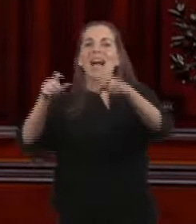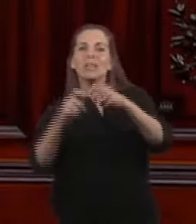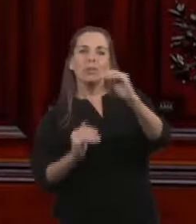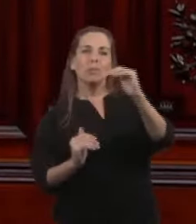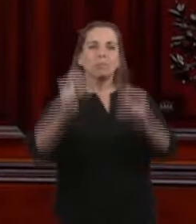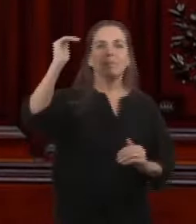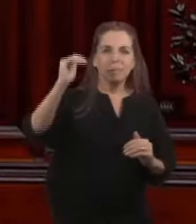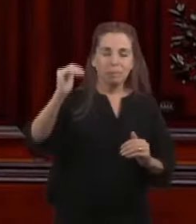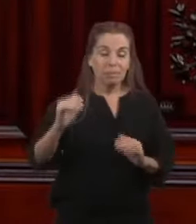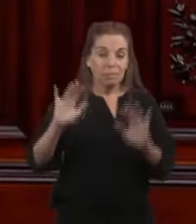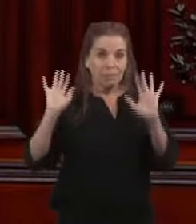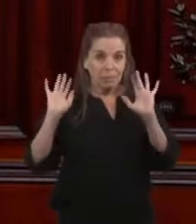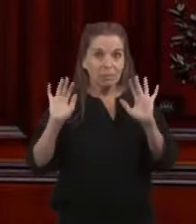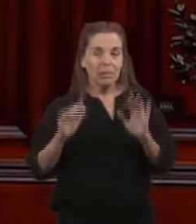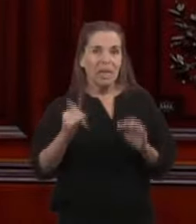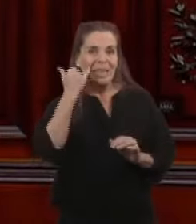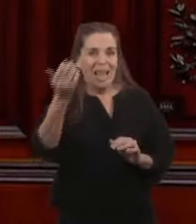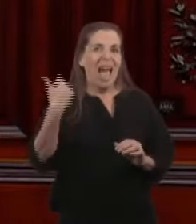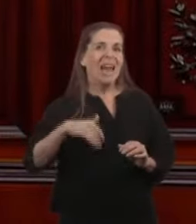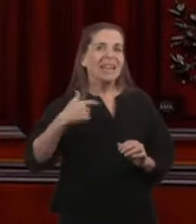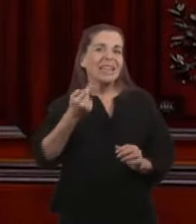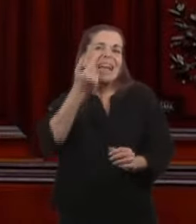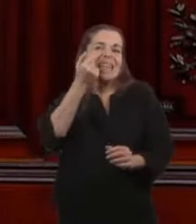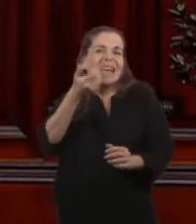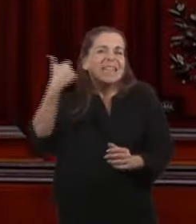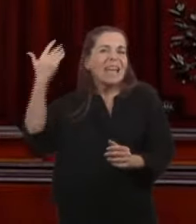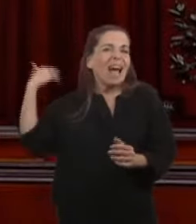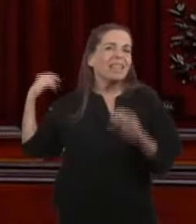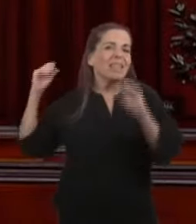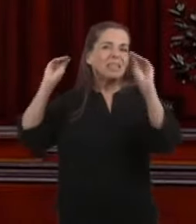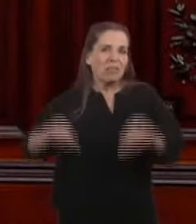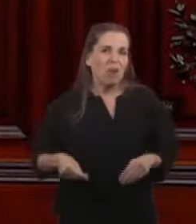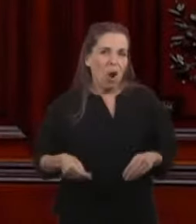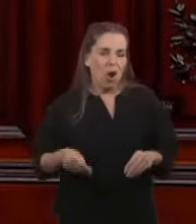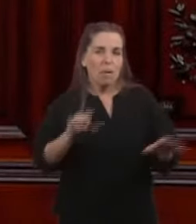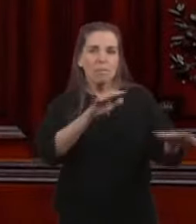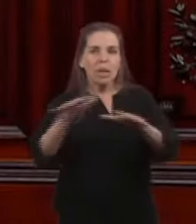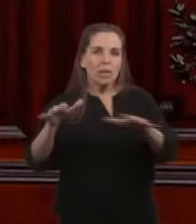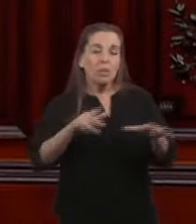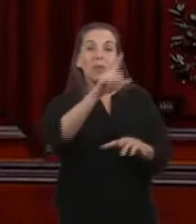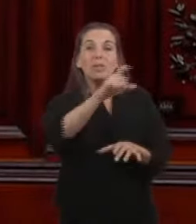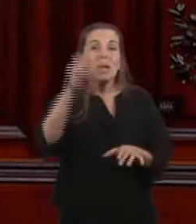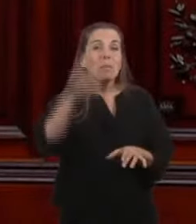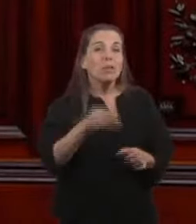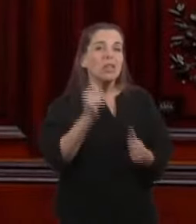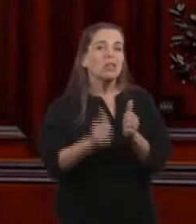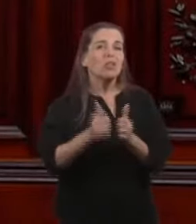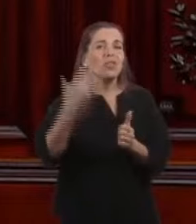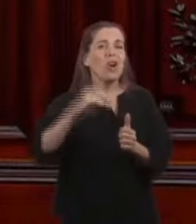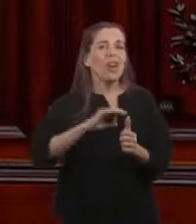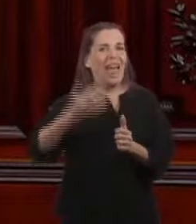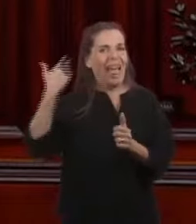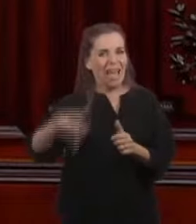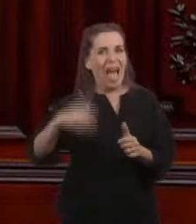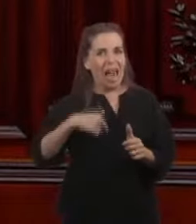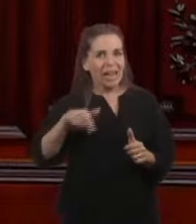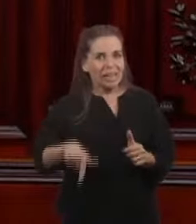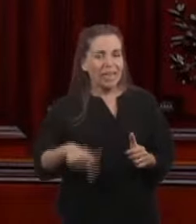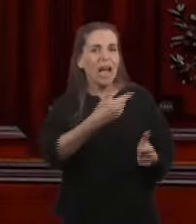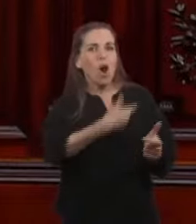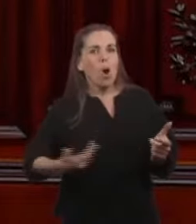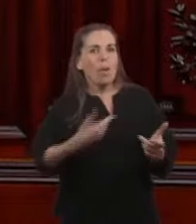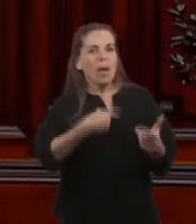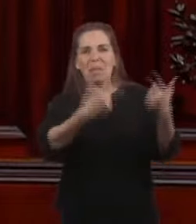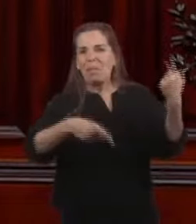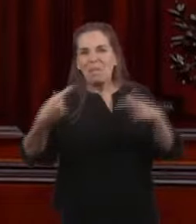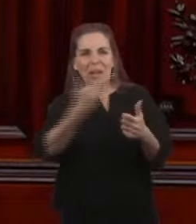aires y estábamos en default quiere decir que prácticamente el 100% de nuestra historia moderna los gobiernos incumplieron esta